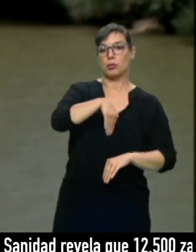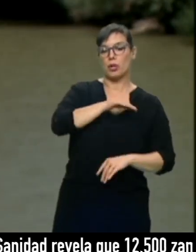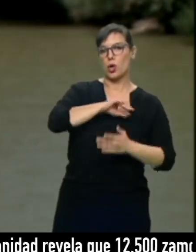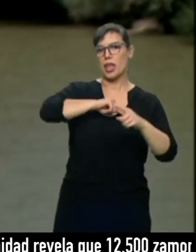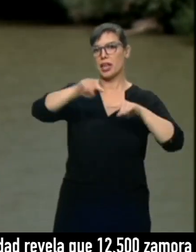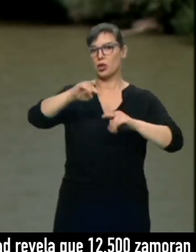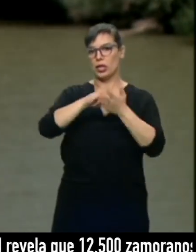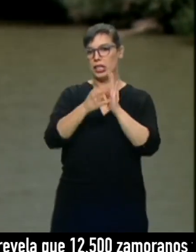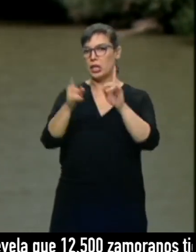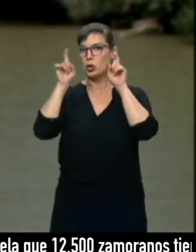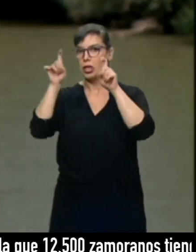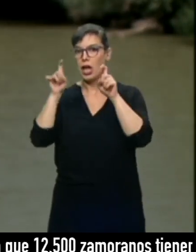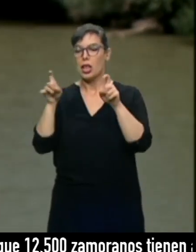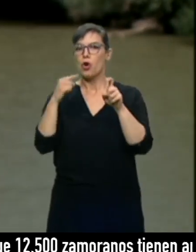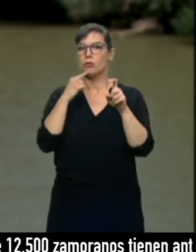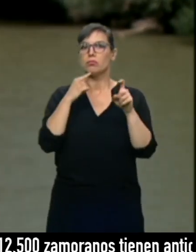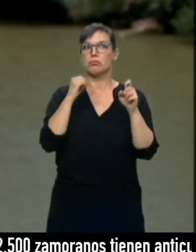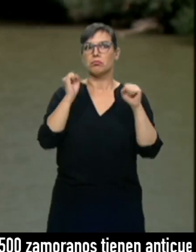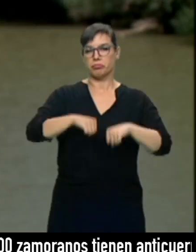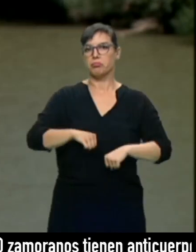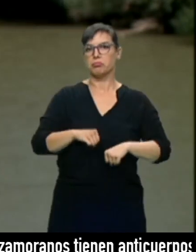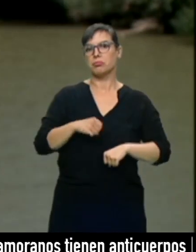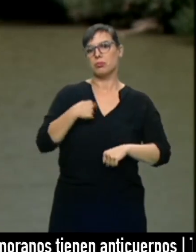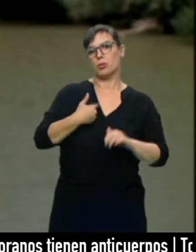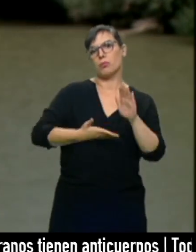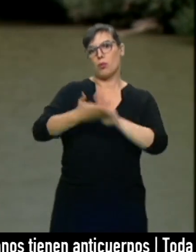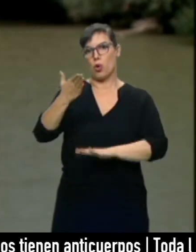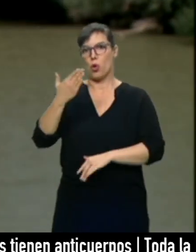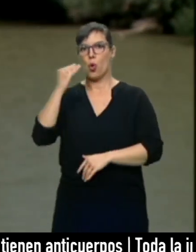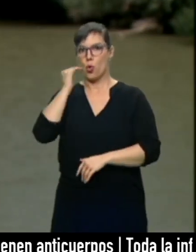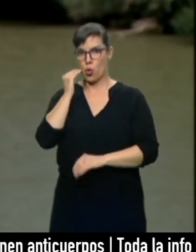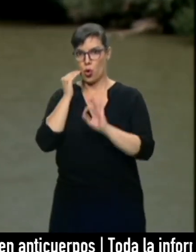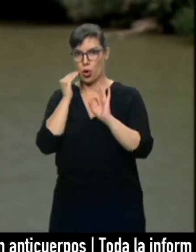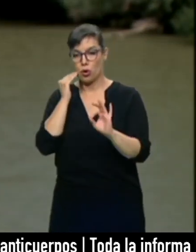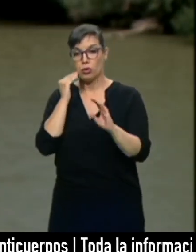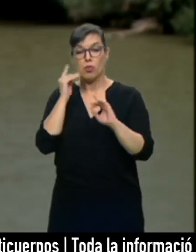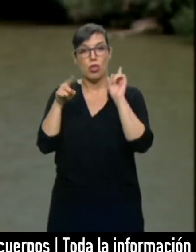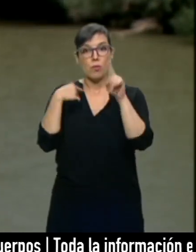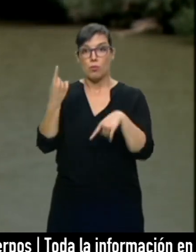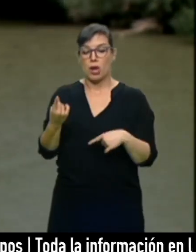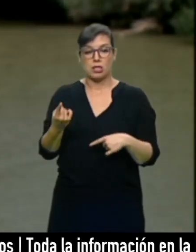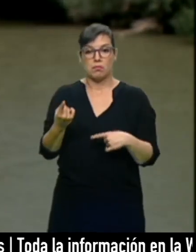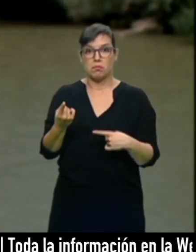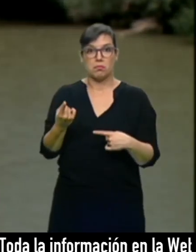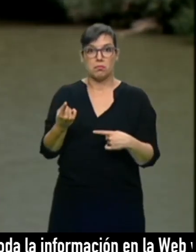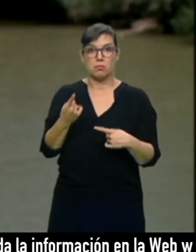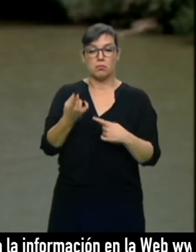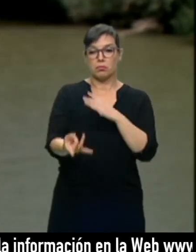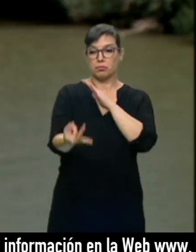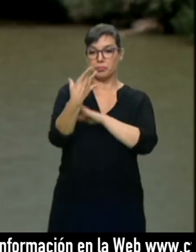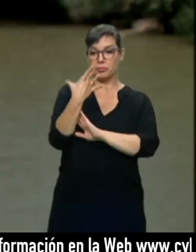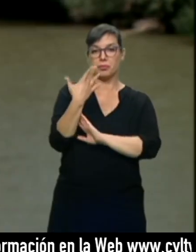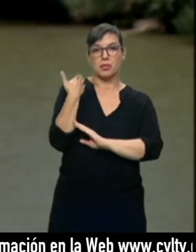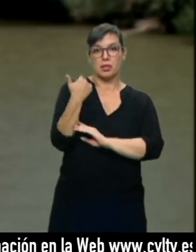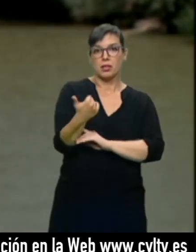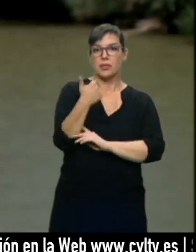técnicos y el entrenador, se llegó a la conclusión de que sí que iba a irme en julio, pero de repente unos días más tarde me llegó una convocatoria de que me